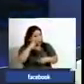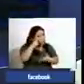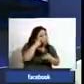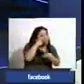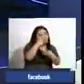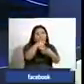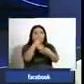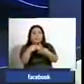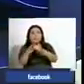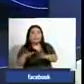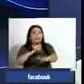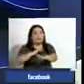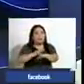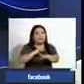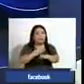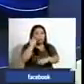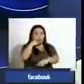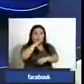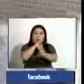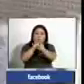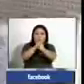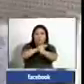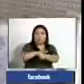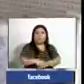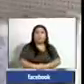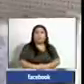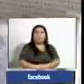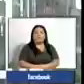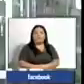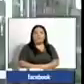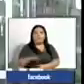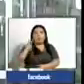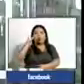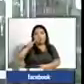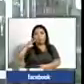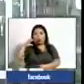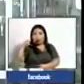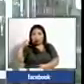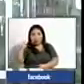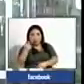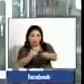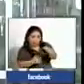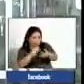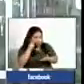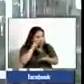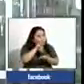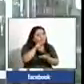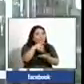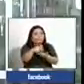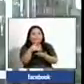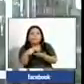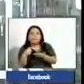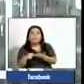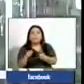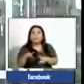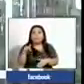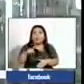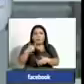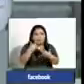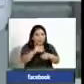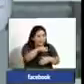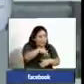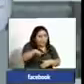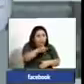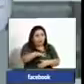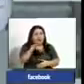para prevenir casos de coronavirus. Más de 200 inspecciones han realizado la Defensoría del Consumidor a establecimientos que